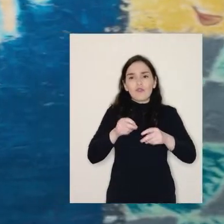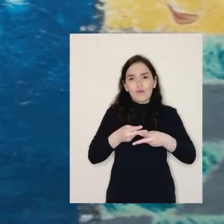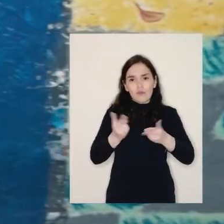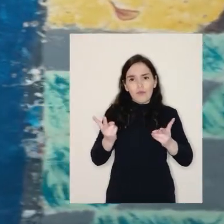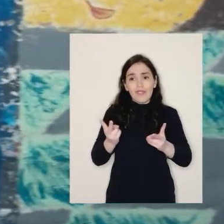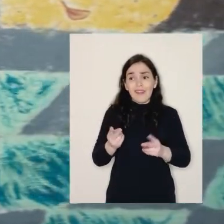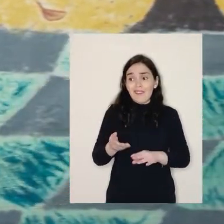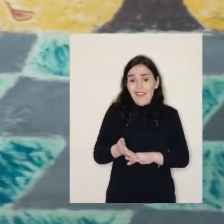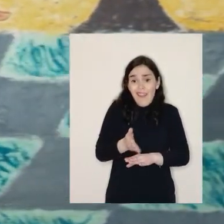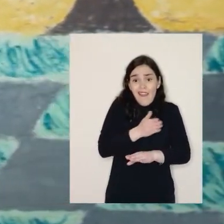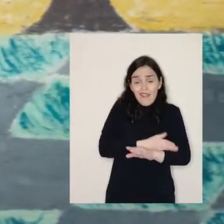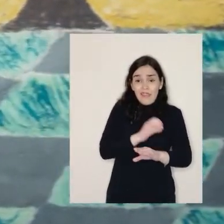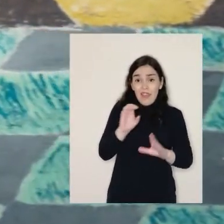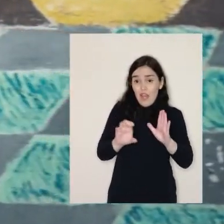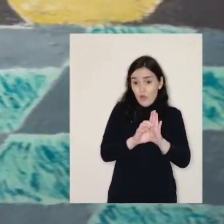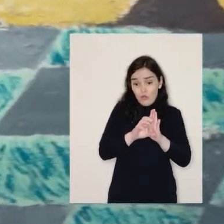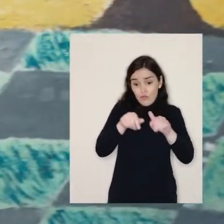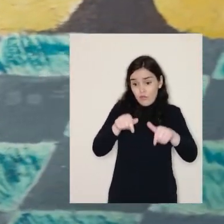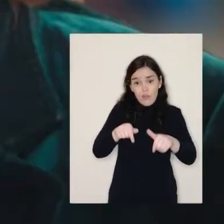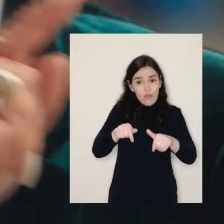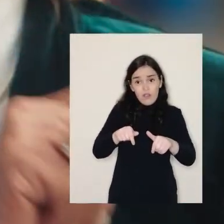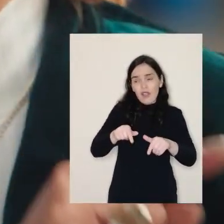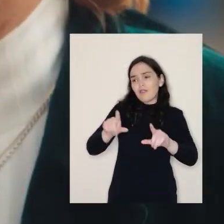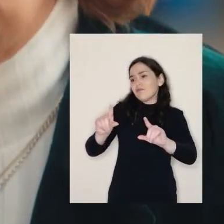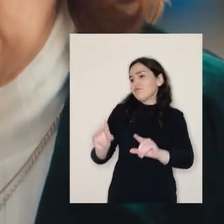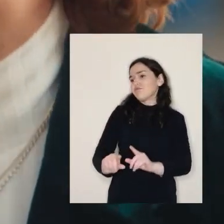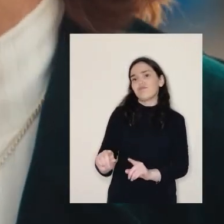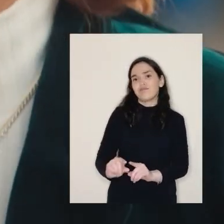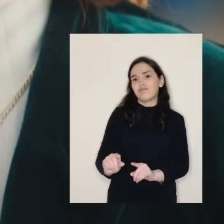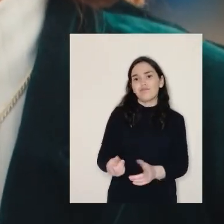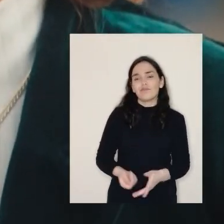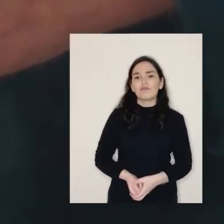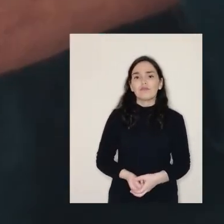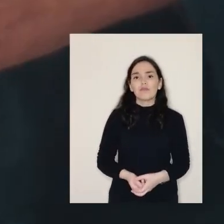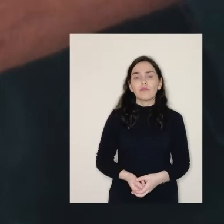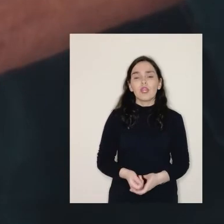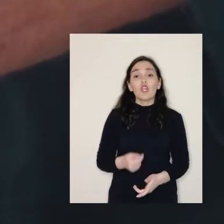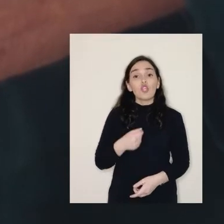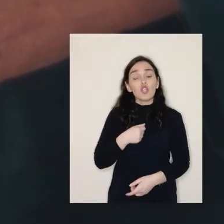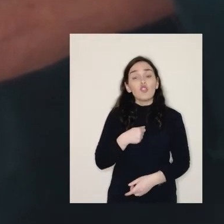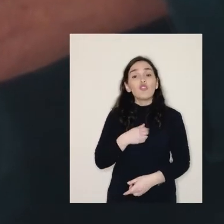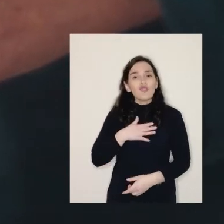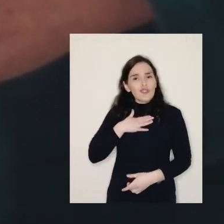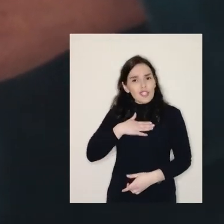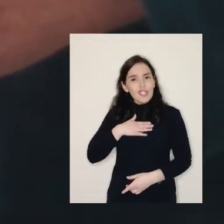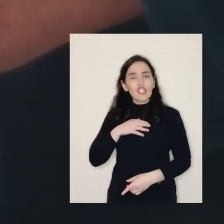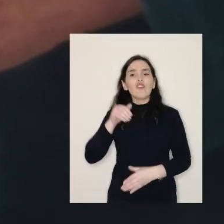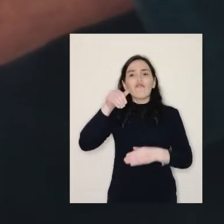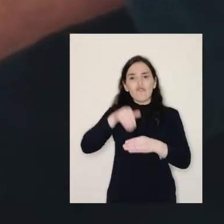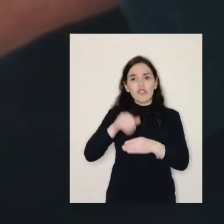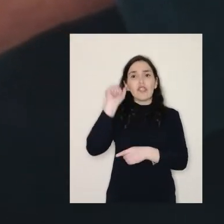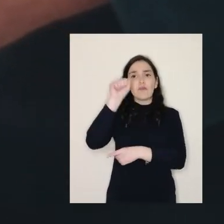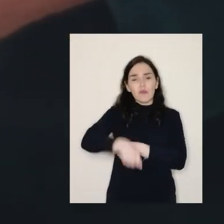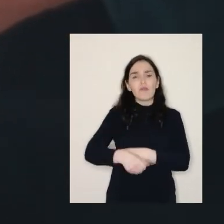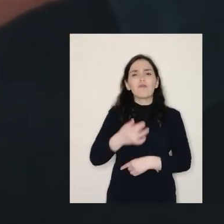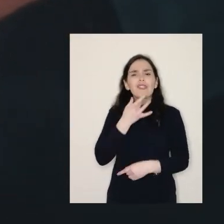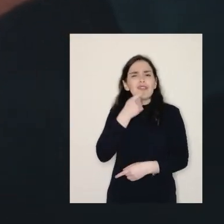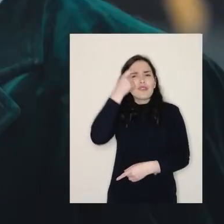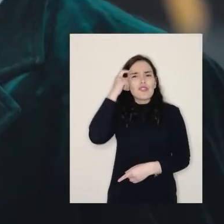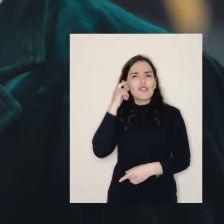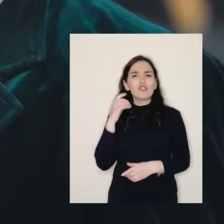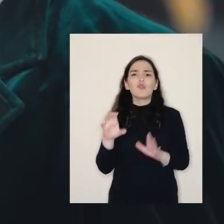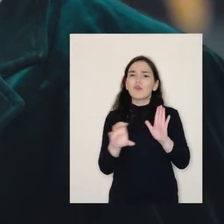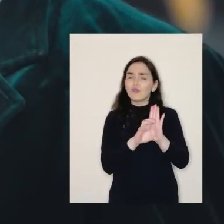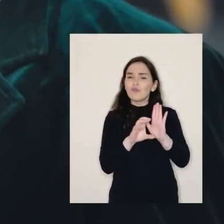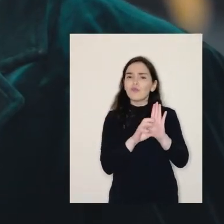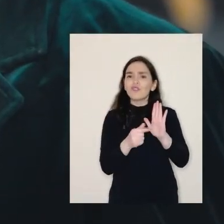pública, tan menospreciada por la actual constitución. Yo quiero votar apruebo porque creo que es